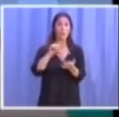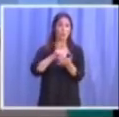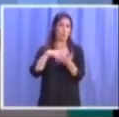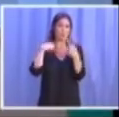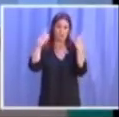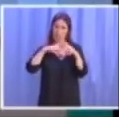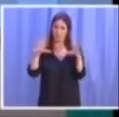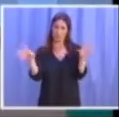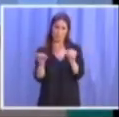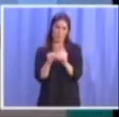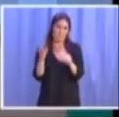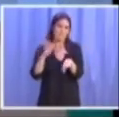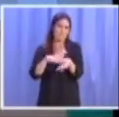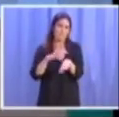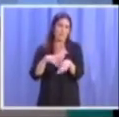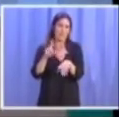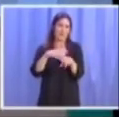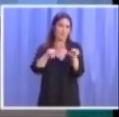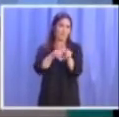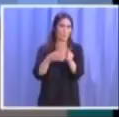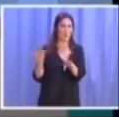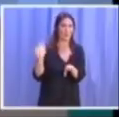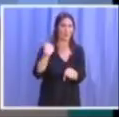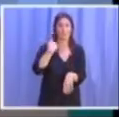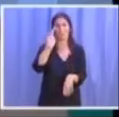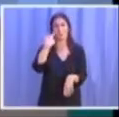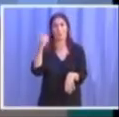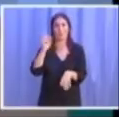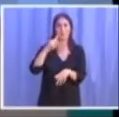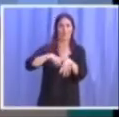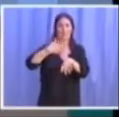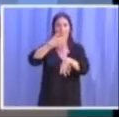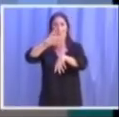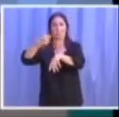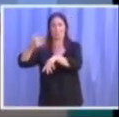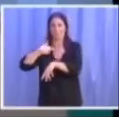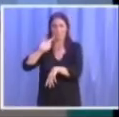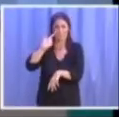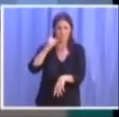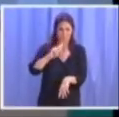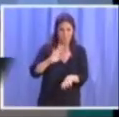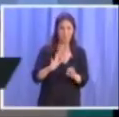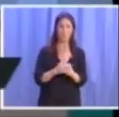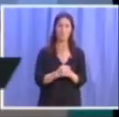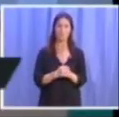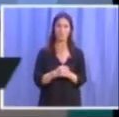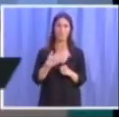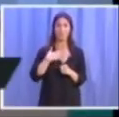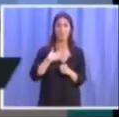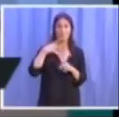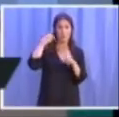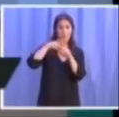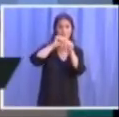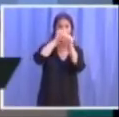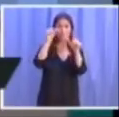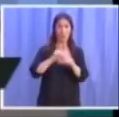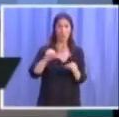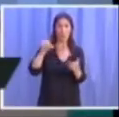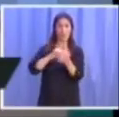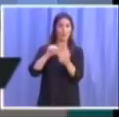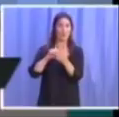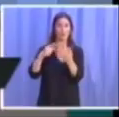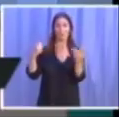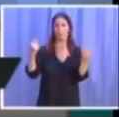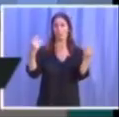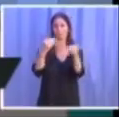muy breve para que no me pase lo de antes, no estoy acostumbrado a lo de los tiempos. Nuestro modelo de ciudad es el modelo totalmente contrario